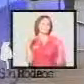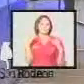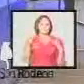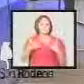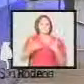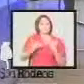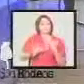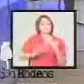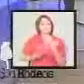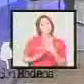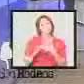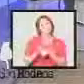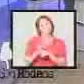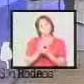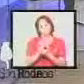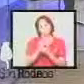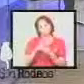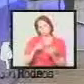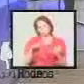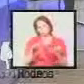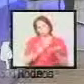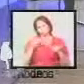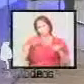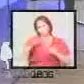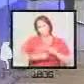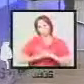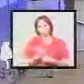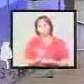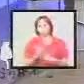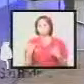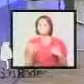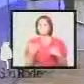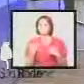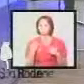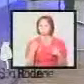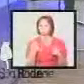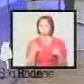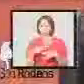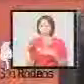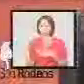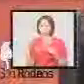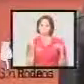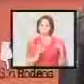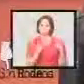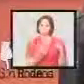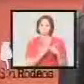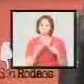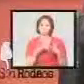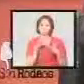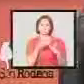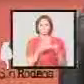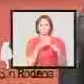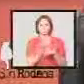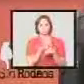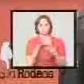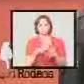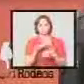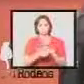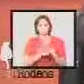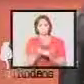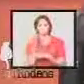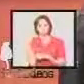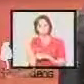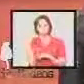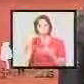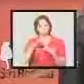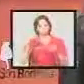recursos en ese periodo, pero bueno, para este año pronto estaremos trasladando nuevamente parte de las utilidades del año pasado para